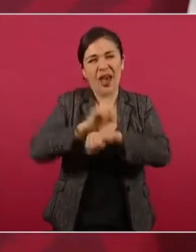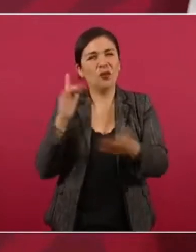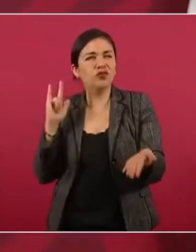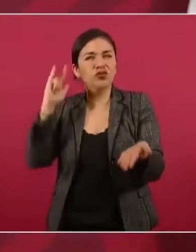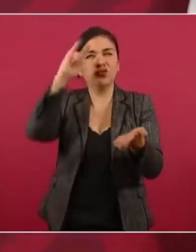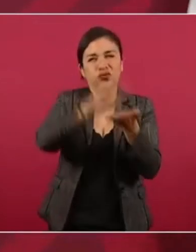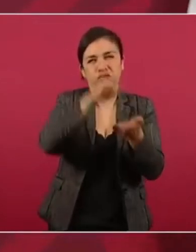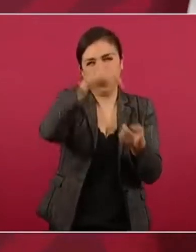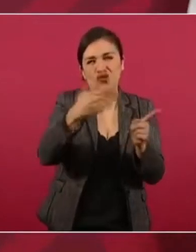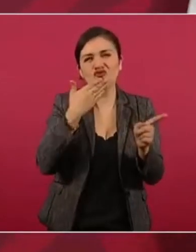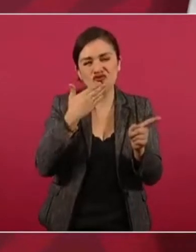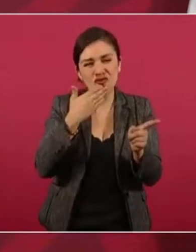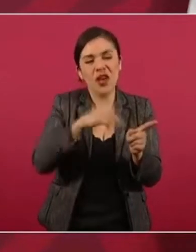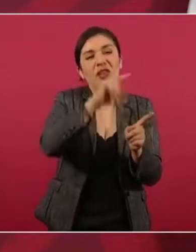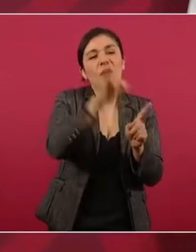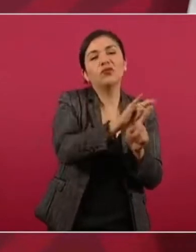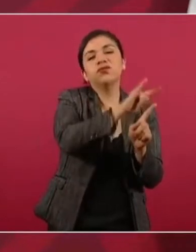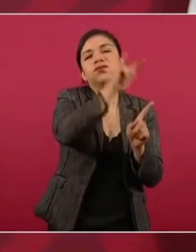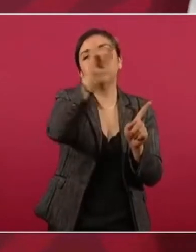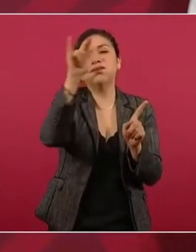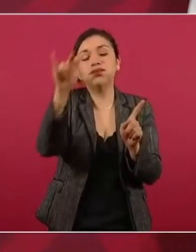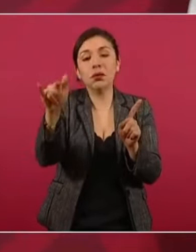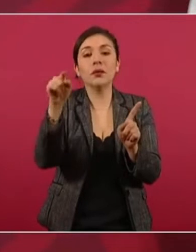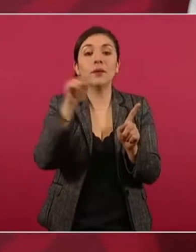hicimos por toda la frontera.